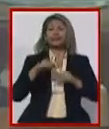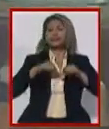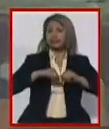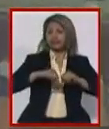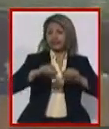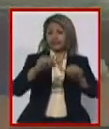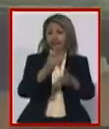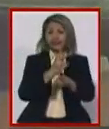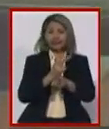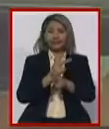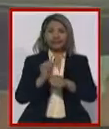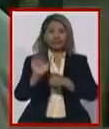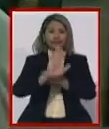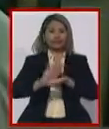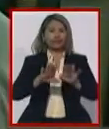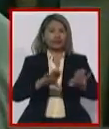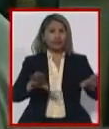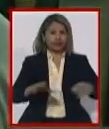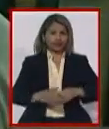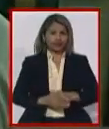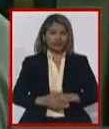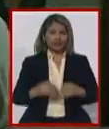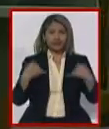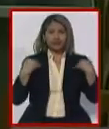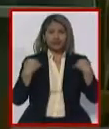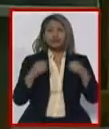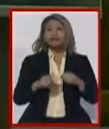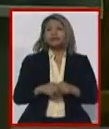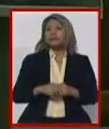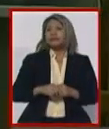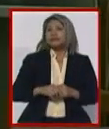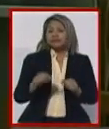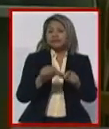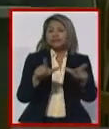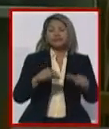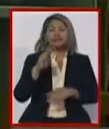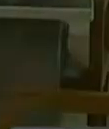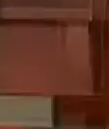continúan bajo la tutela de la Defensoría de la Niñez y Adolescencia del municipio de Warnes.